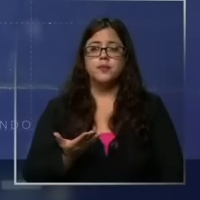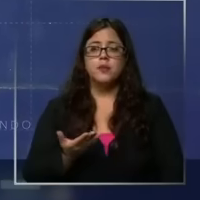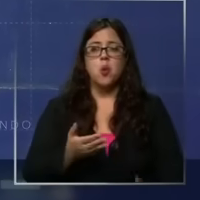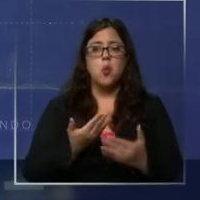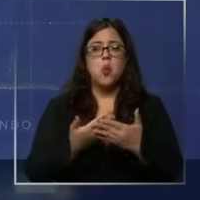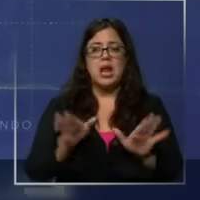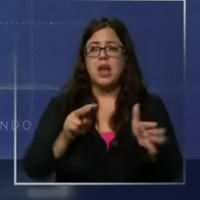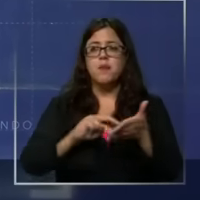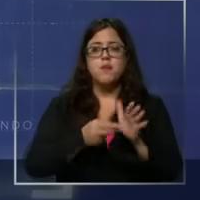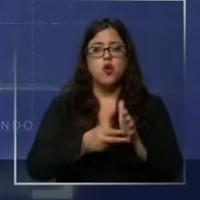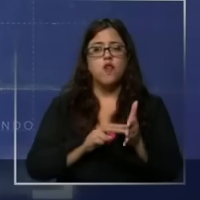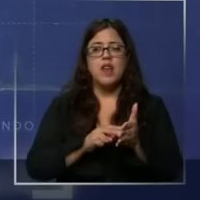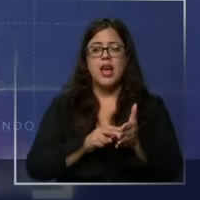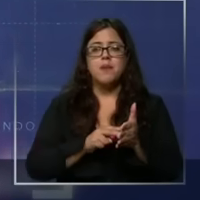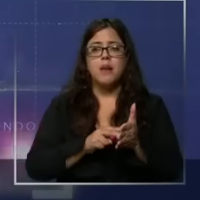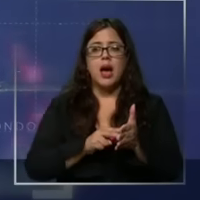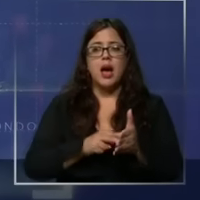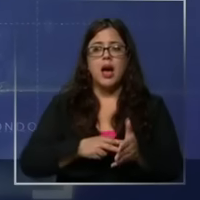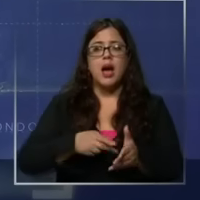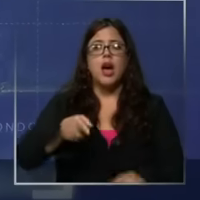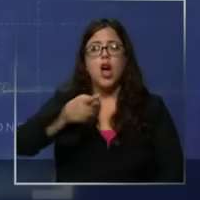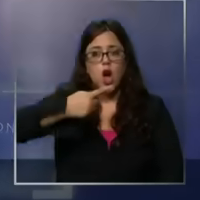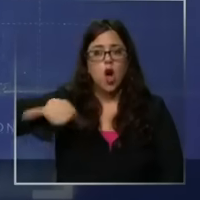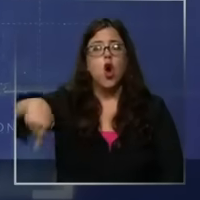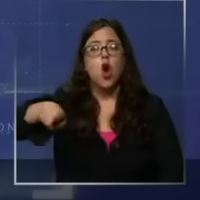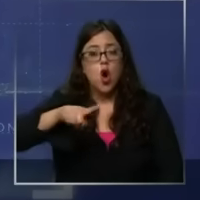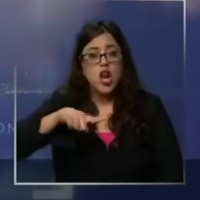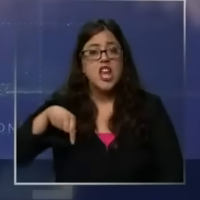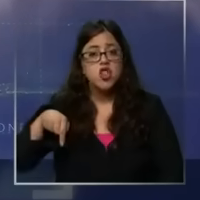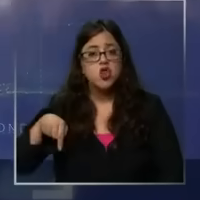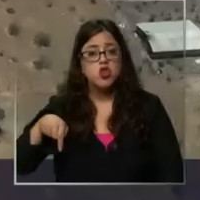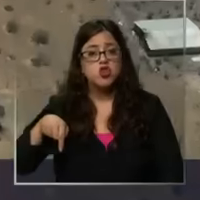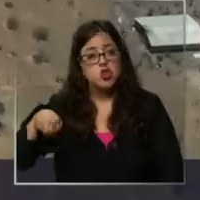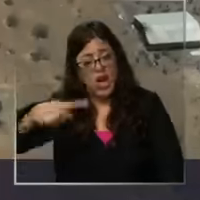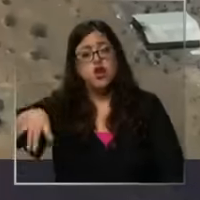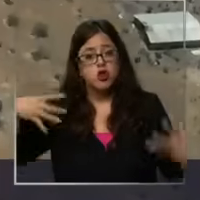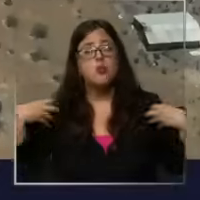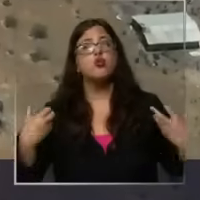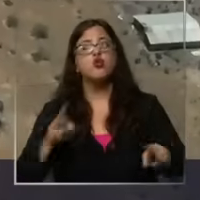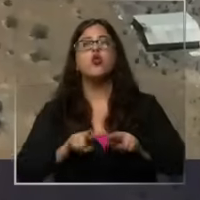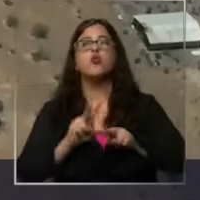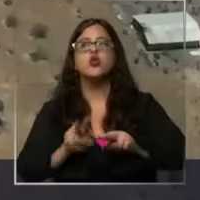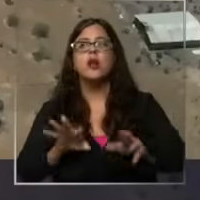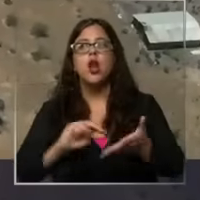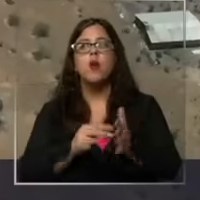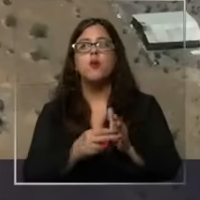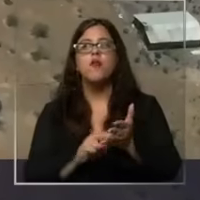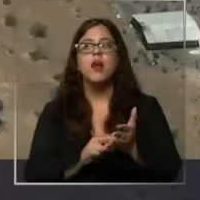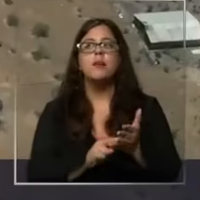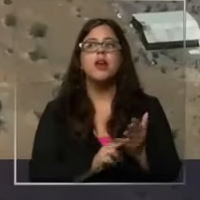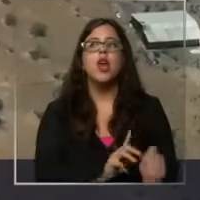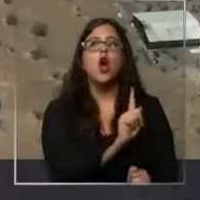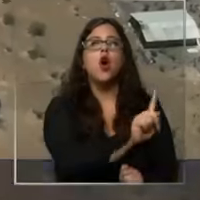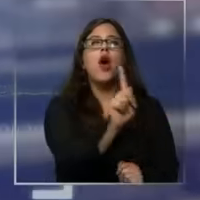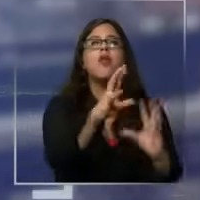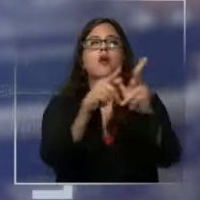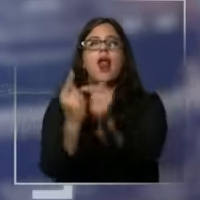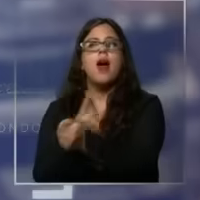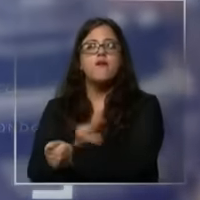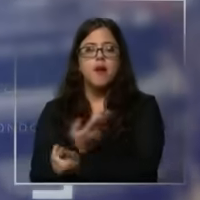con cualquier problema o problemas que tengan con ellos, ellos mismos iban a solucionar el problema personalmente con cada